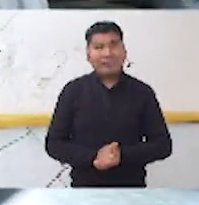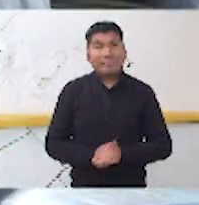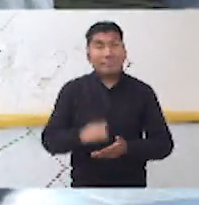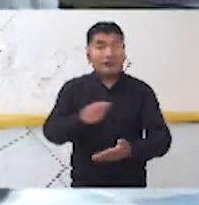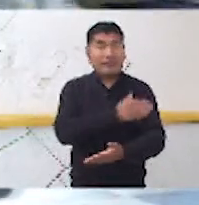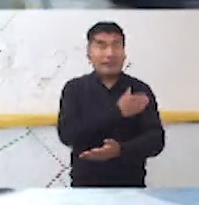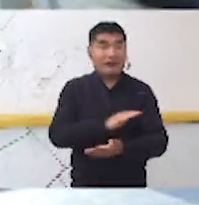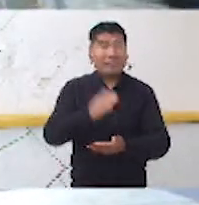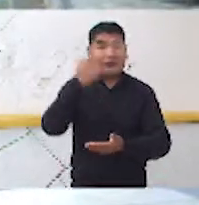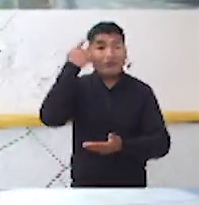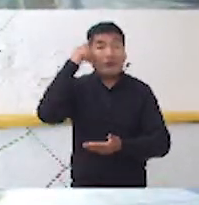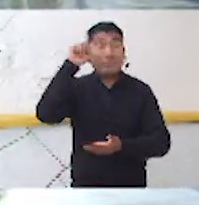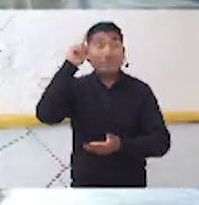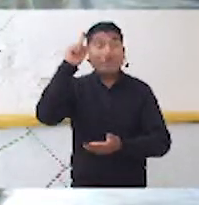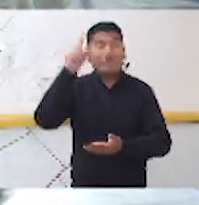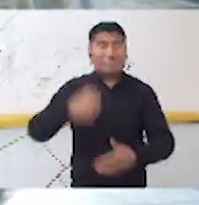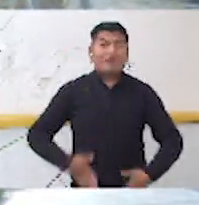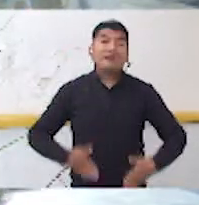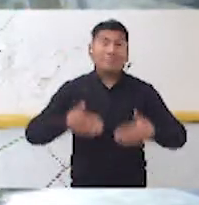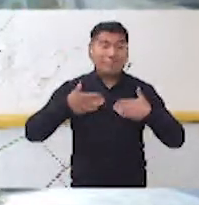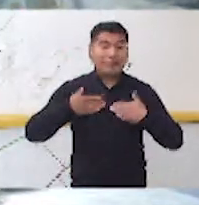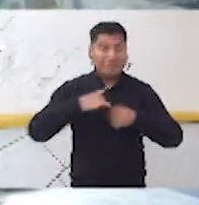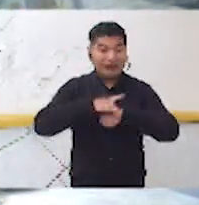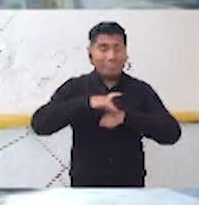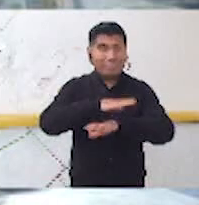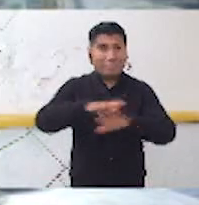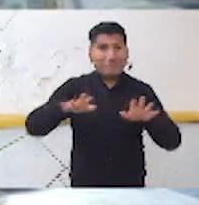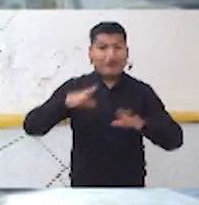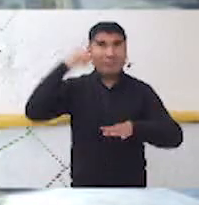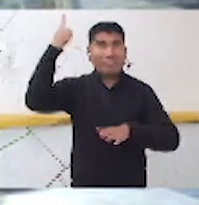Por la vida, la tierra y el